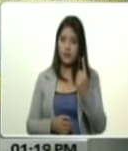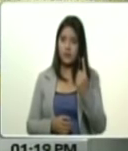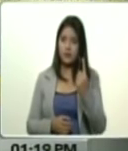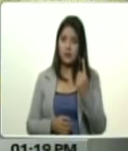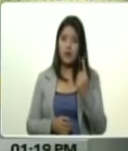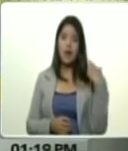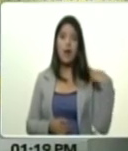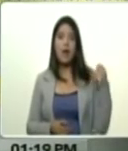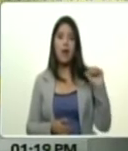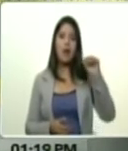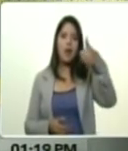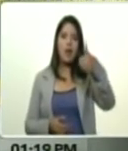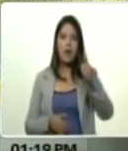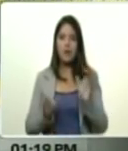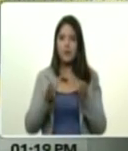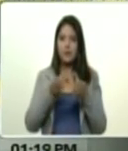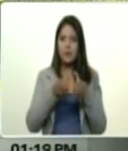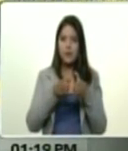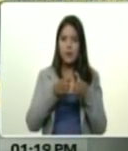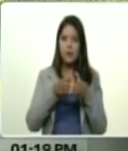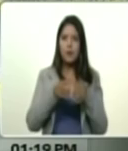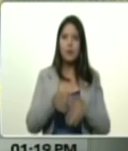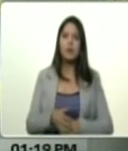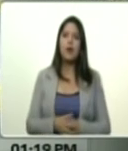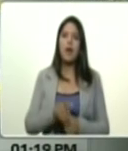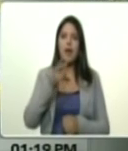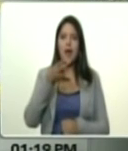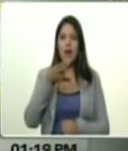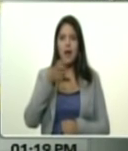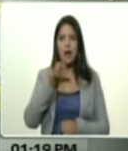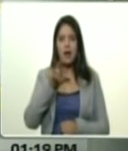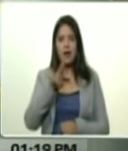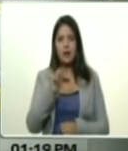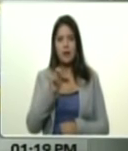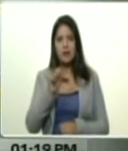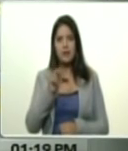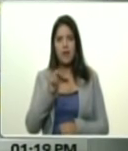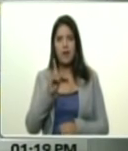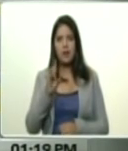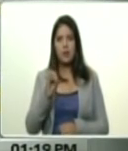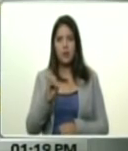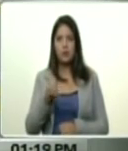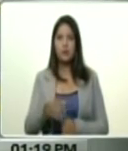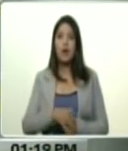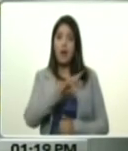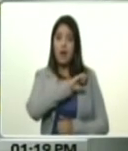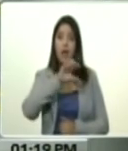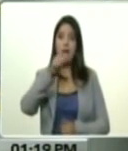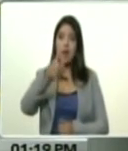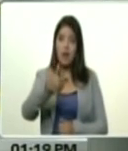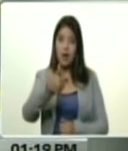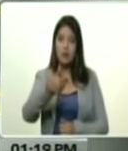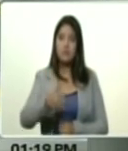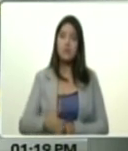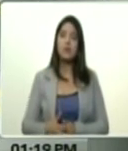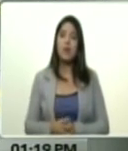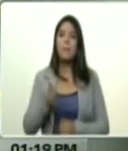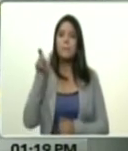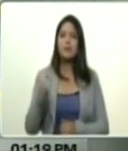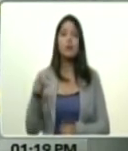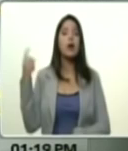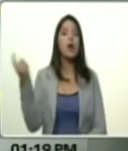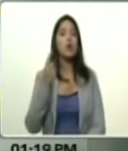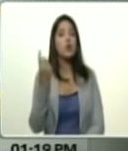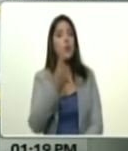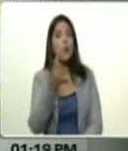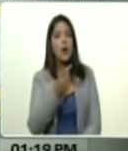banda, el actor intelectual Hernando Gilberto Maloni, alias Maloni, jefe de la banda, es una persona solicitada por presentar